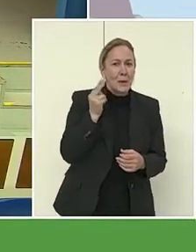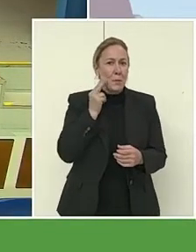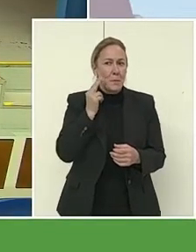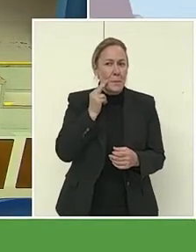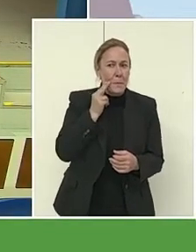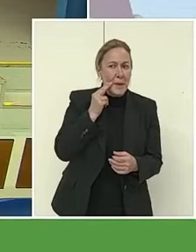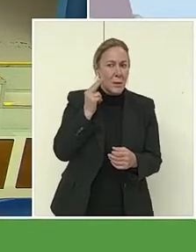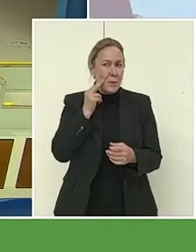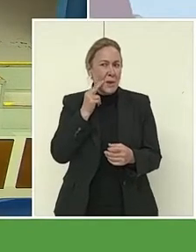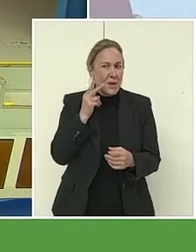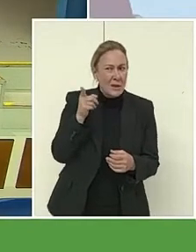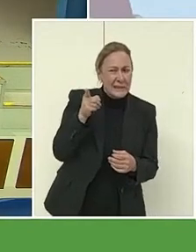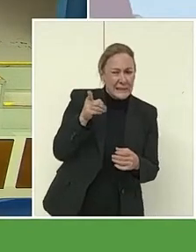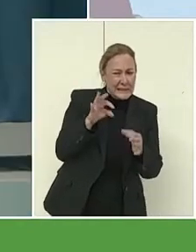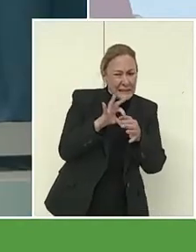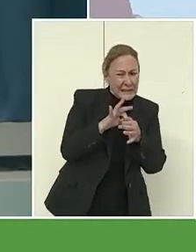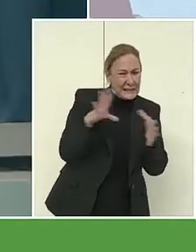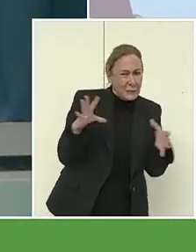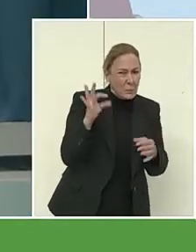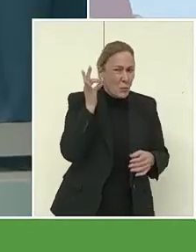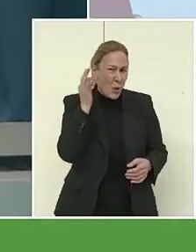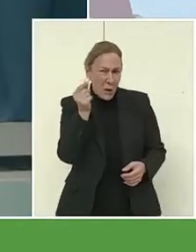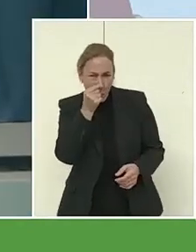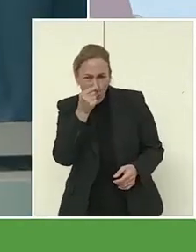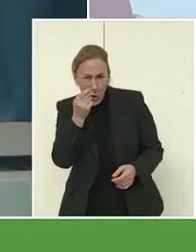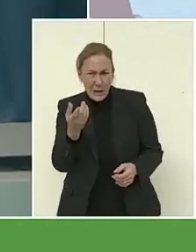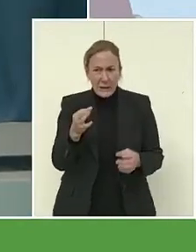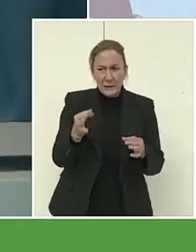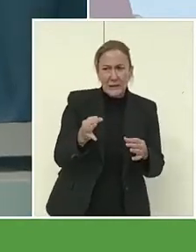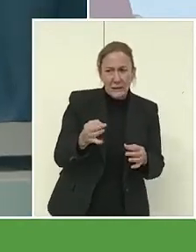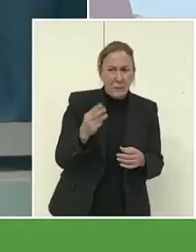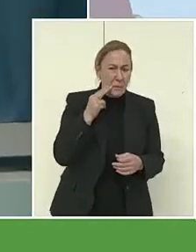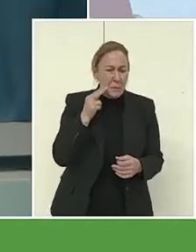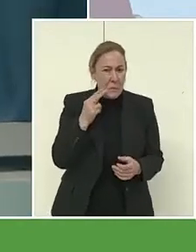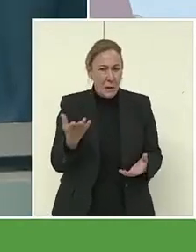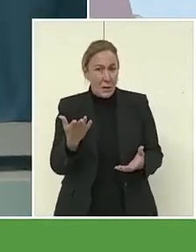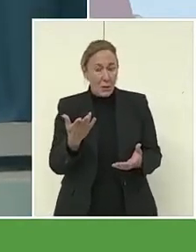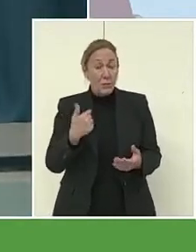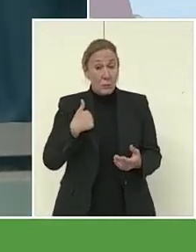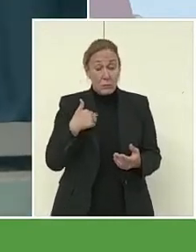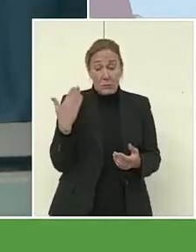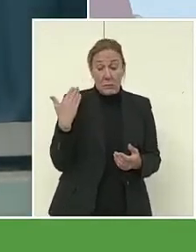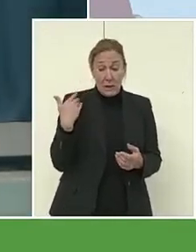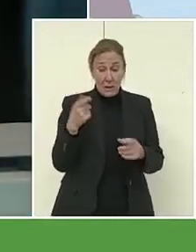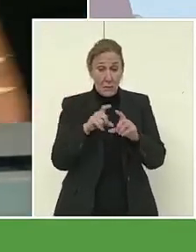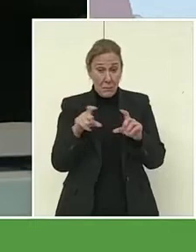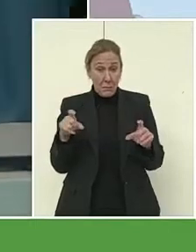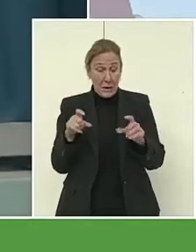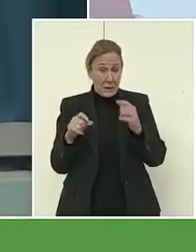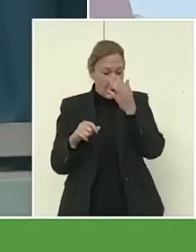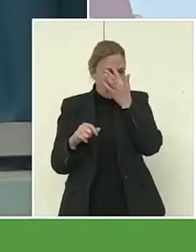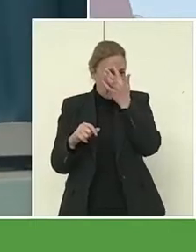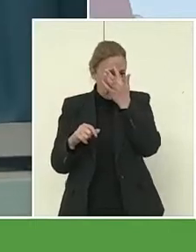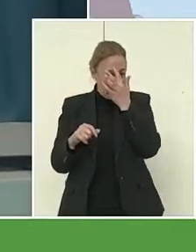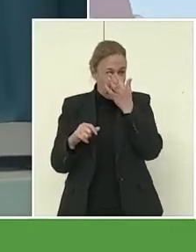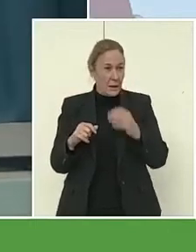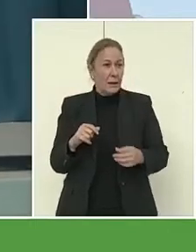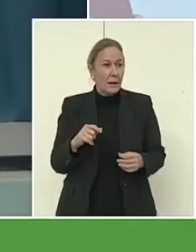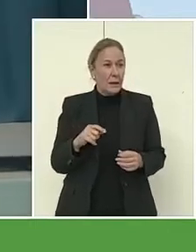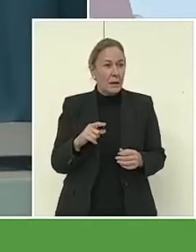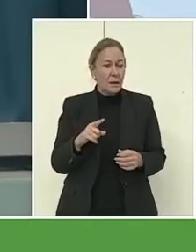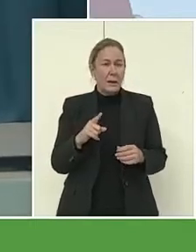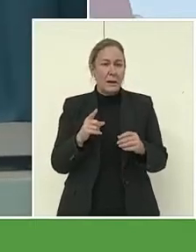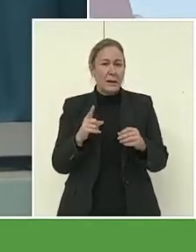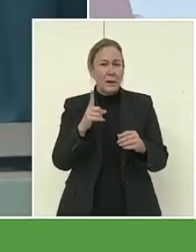no hace mucho tiempo, en una iniciativa dentro de la empresa de este corte, ¿no? Iniciativas por Igualdad de